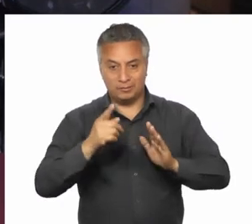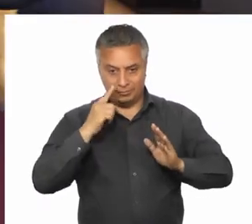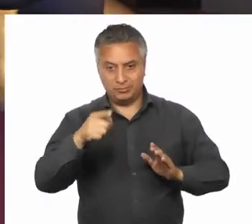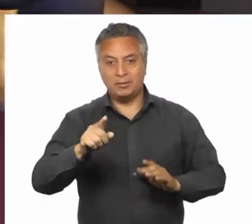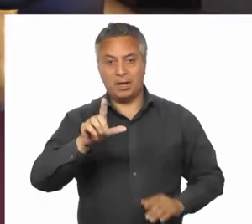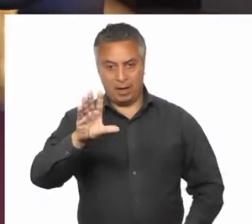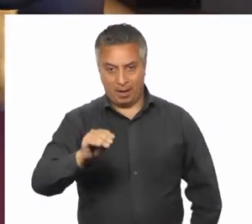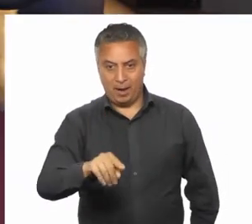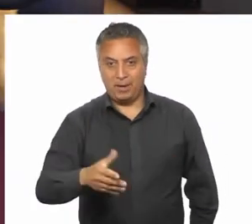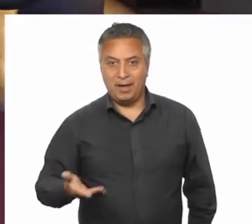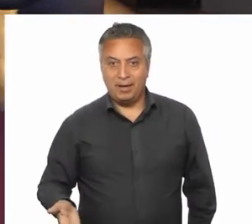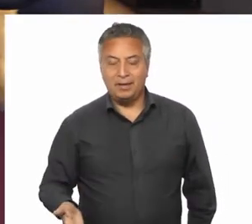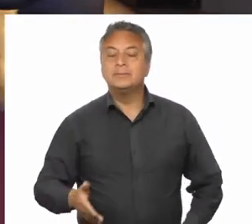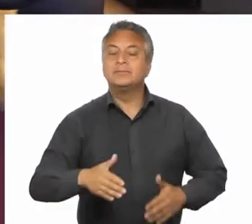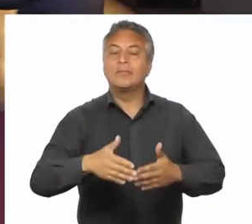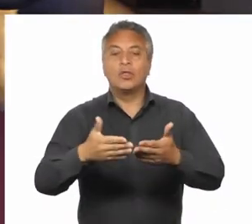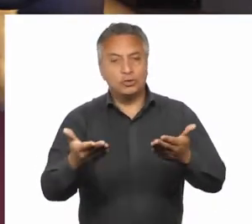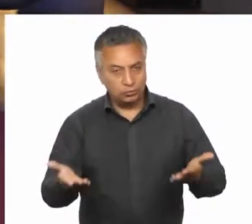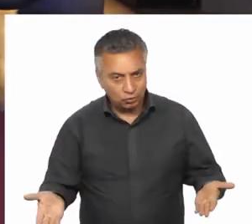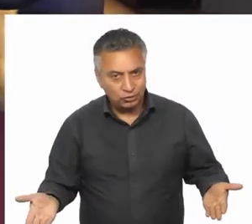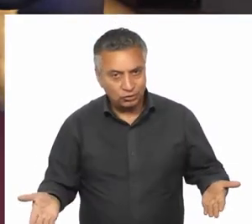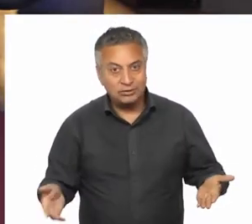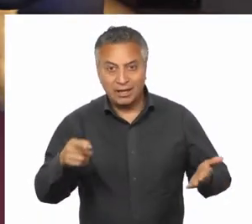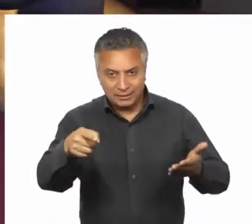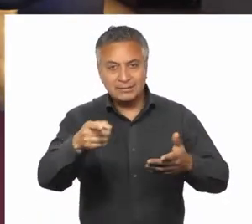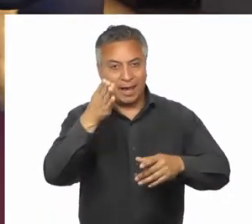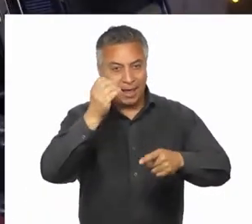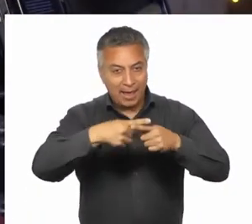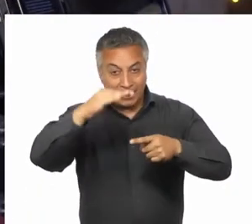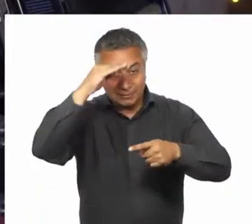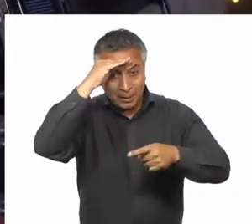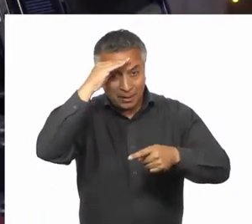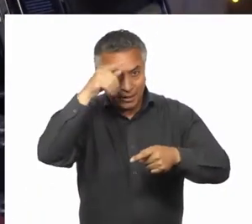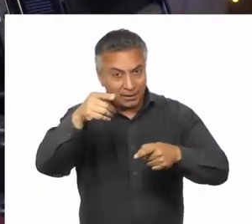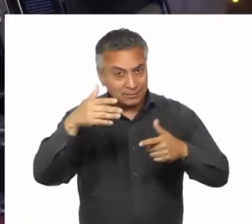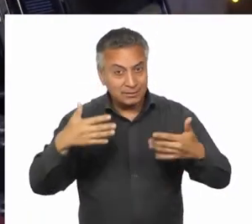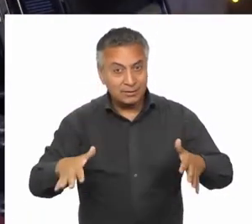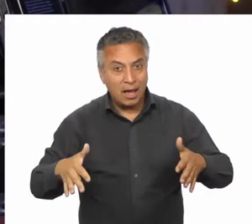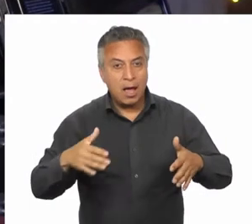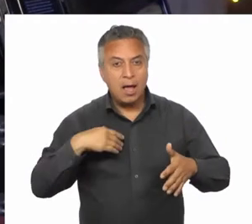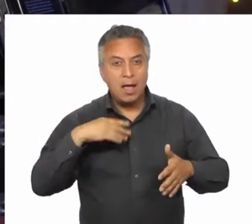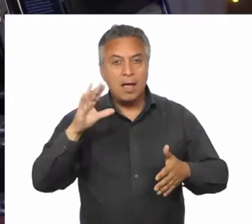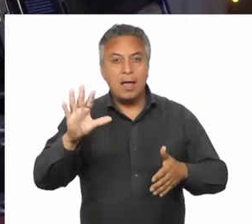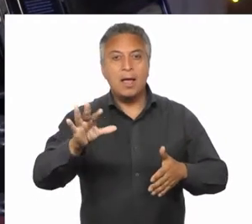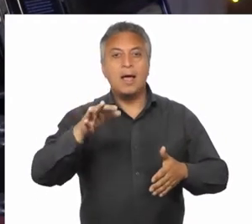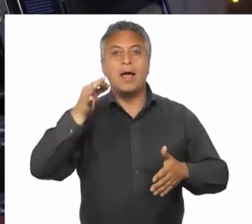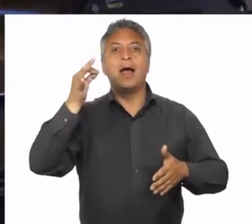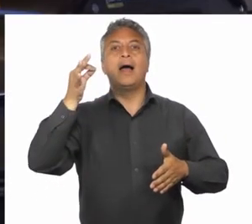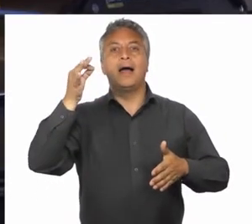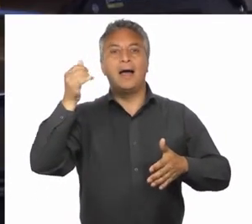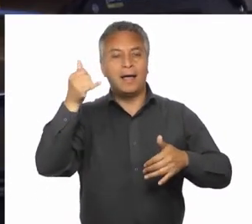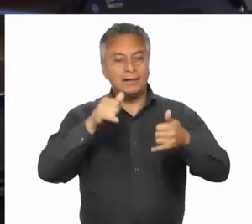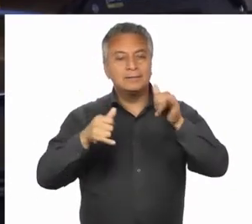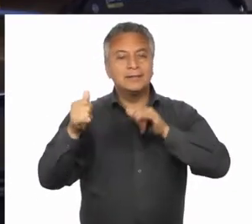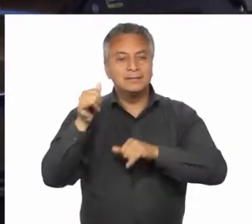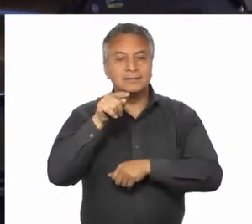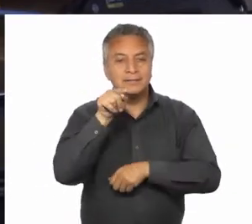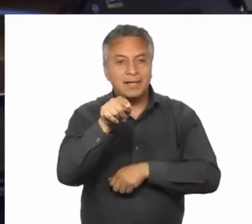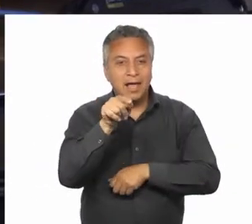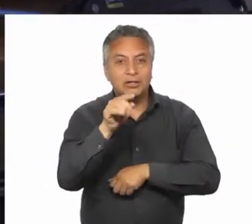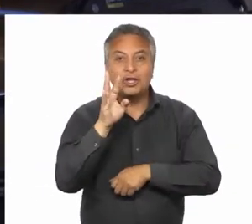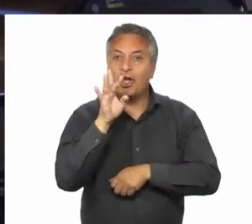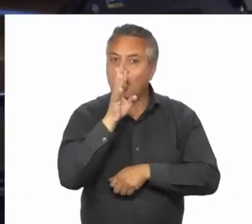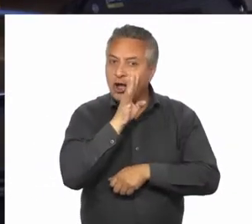apagarla. Entonces, con estas experiencias descubrimos la ciencia detrás de los colores. ¿Te has